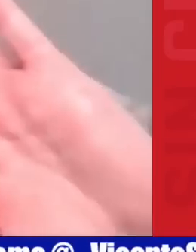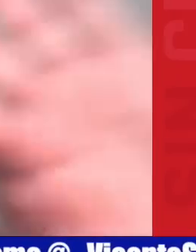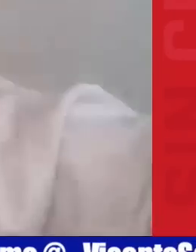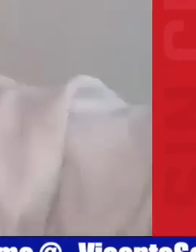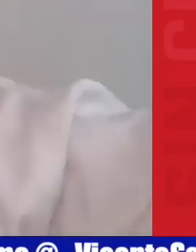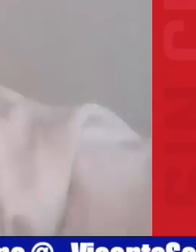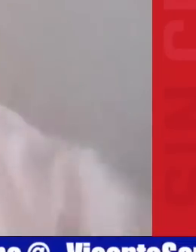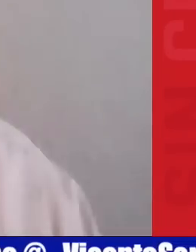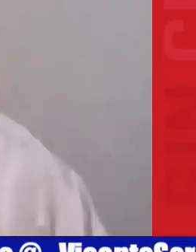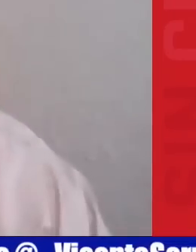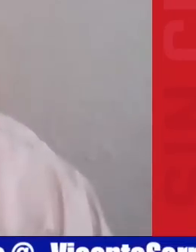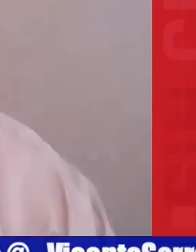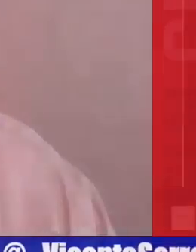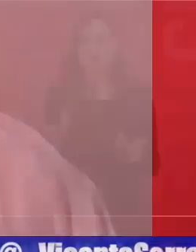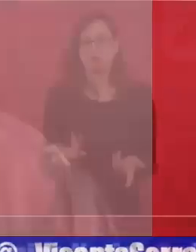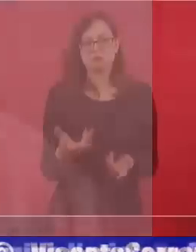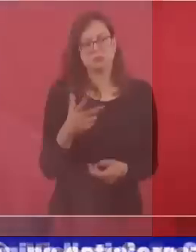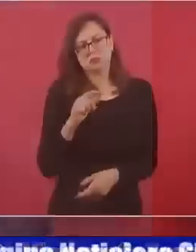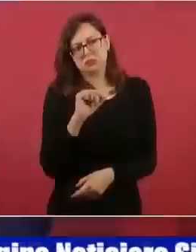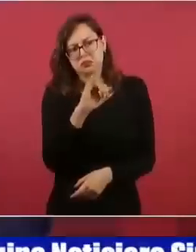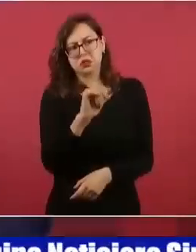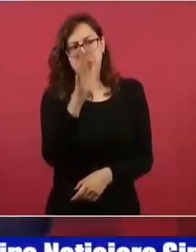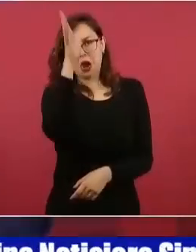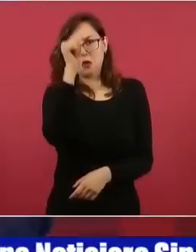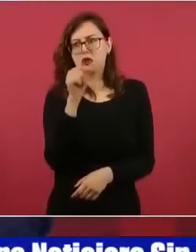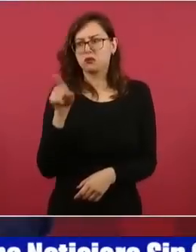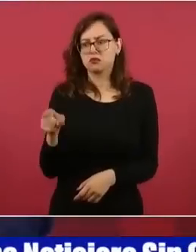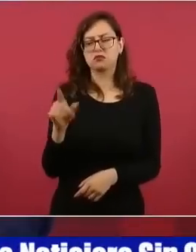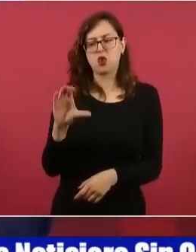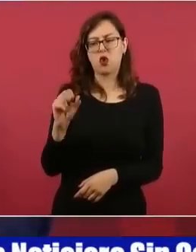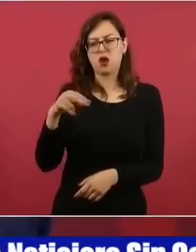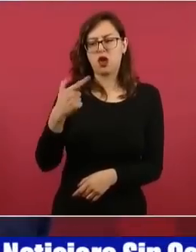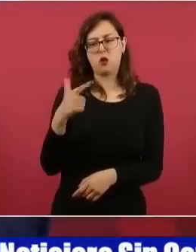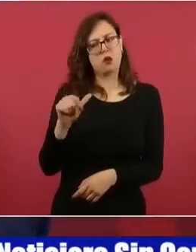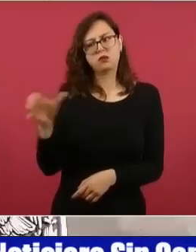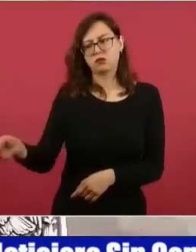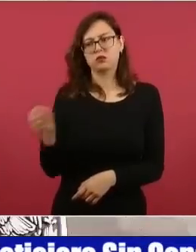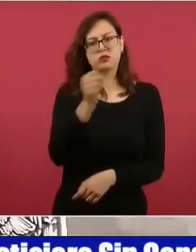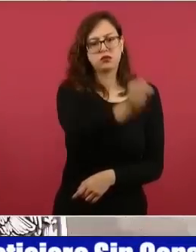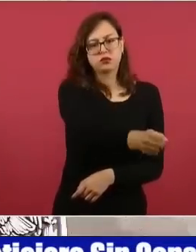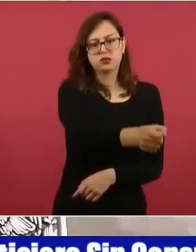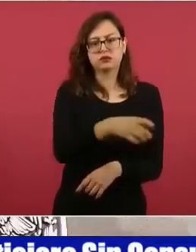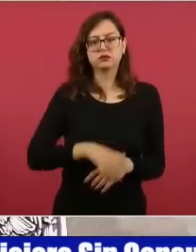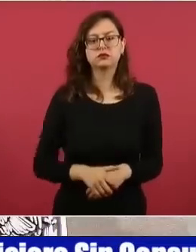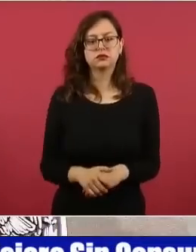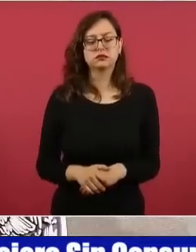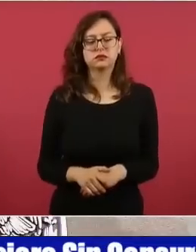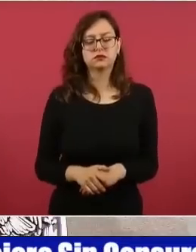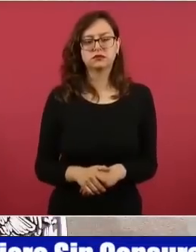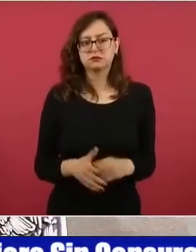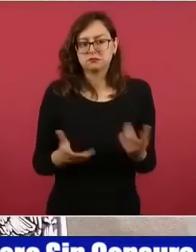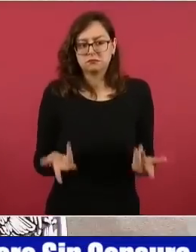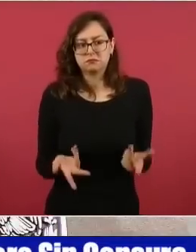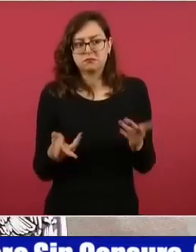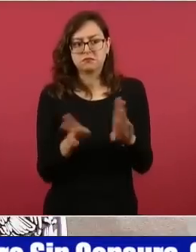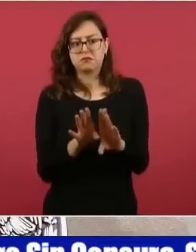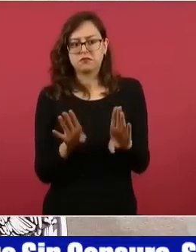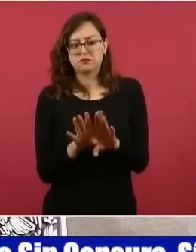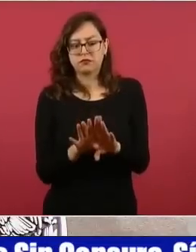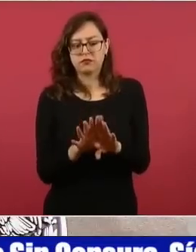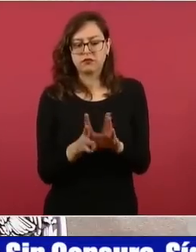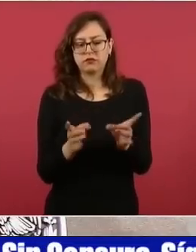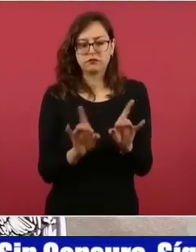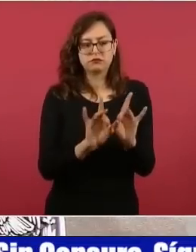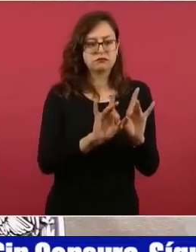que trabajaba con los indígenas de la Chontalpa. Entonces no le descubrieron un pelo en